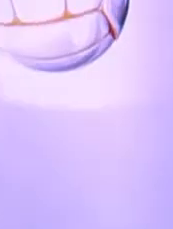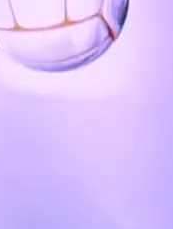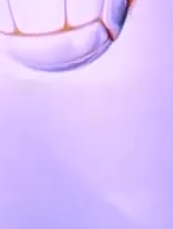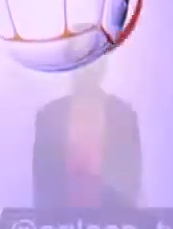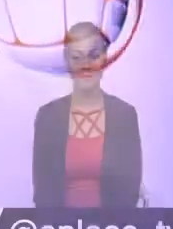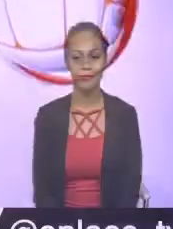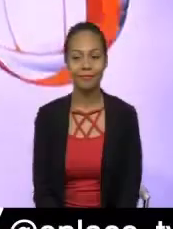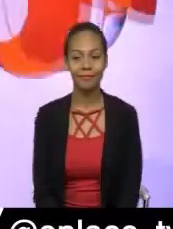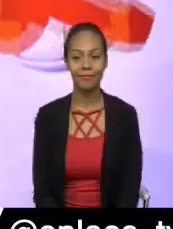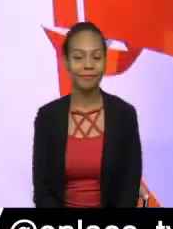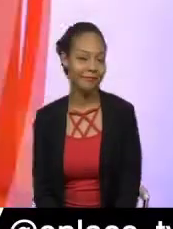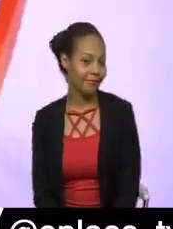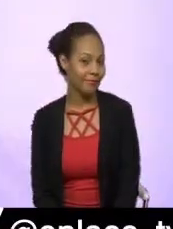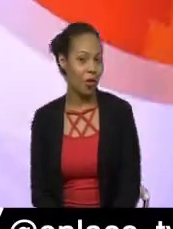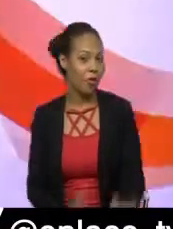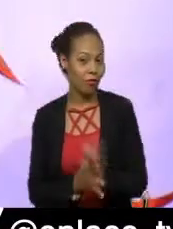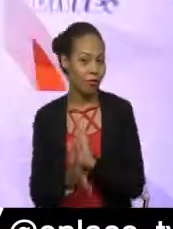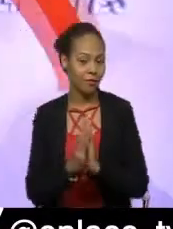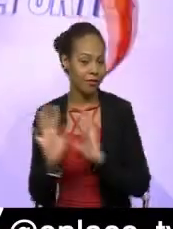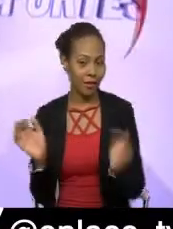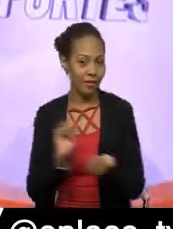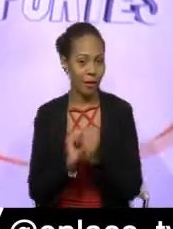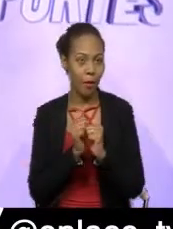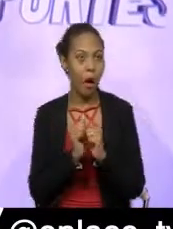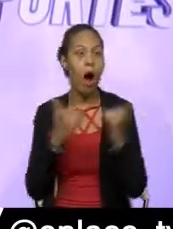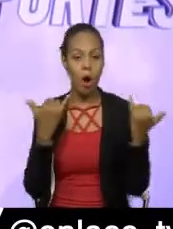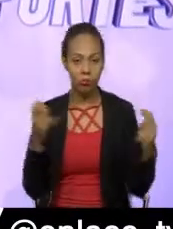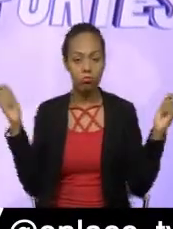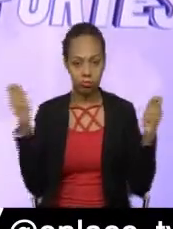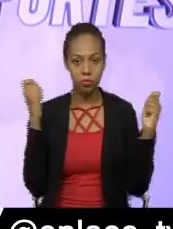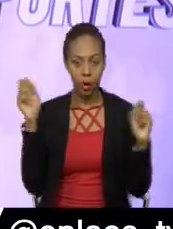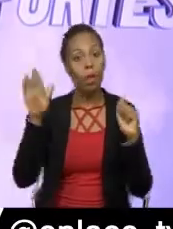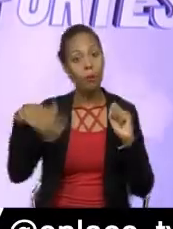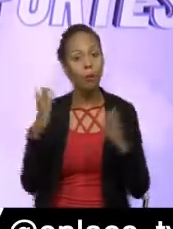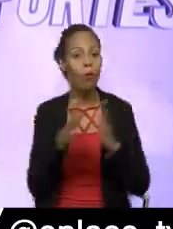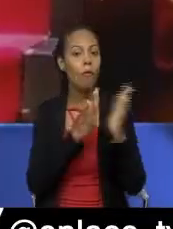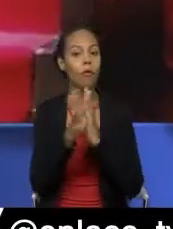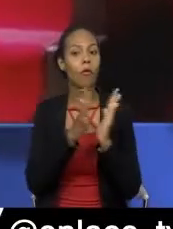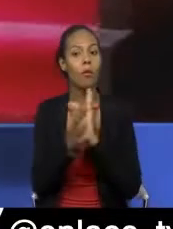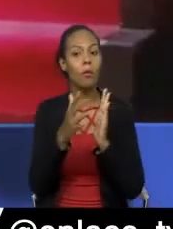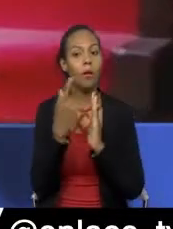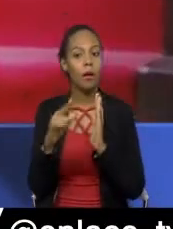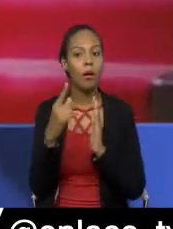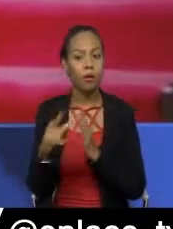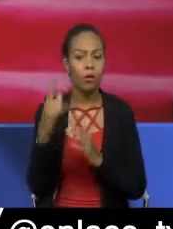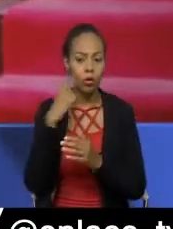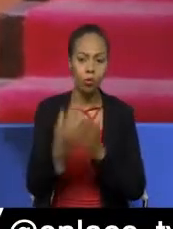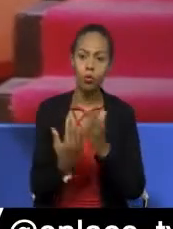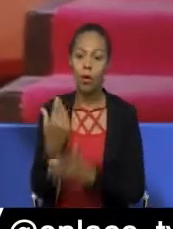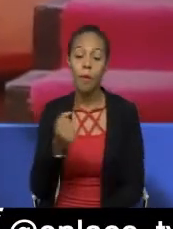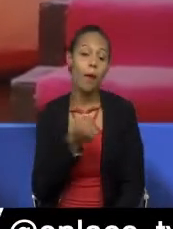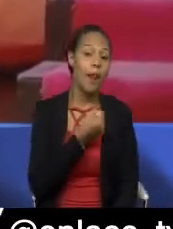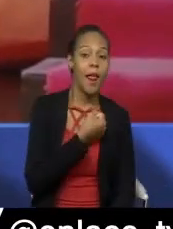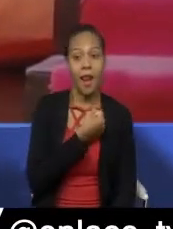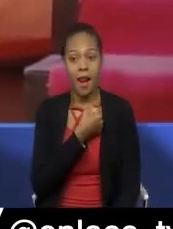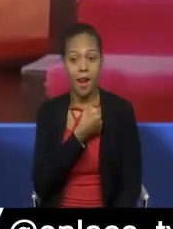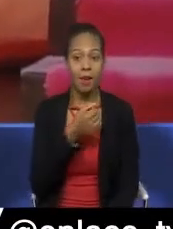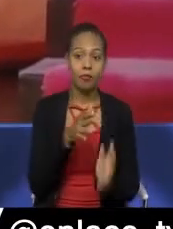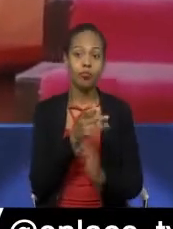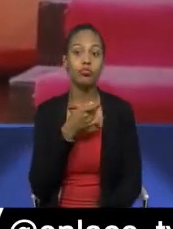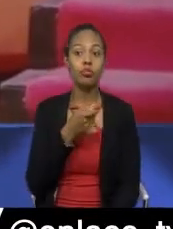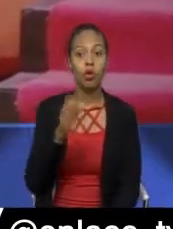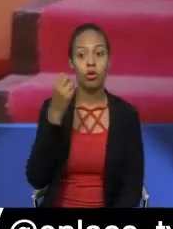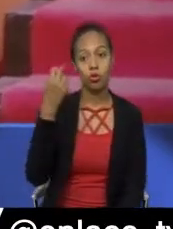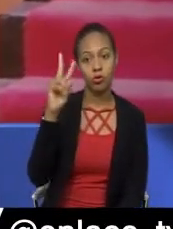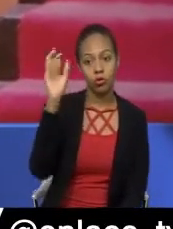Muy bien, es por ahora todo en deportes. Hacemos una pausa. Al regresar, espero información sobre el stand-up comedy que estará presentando este 12 de octubre